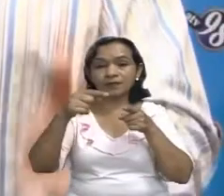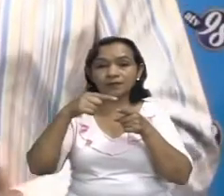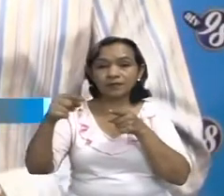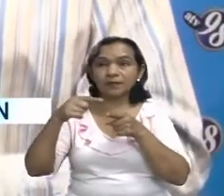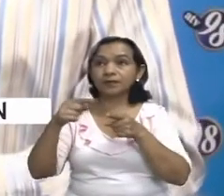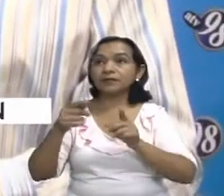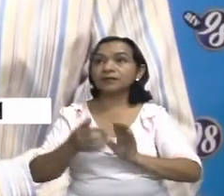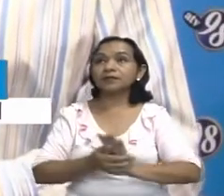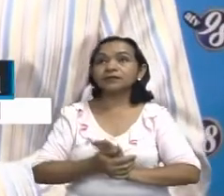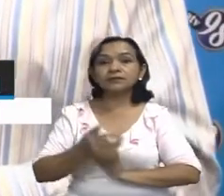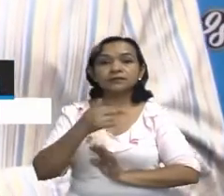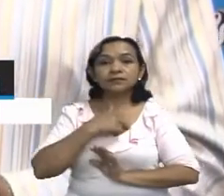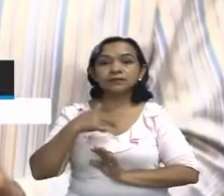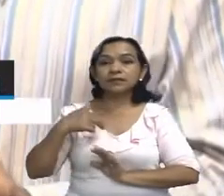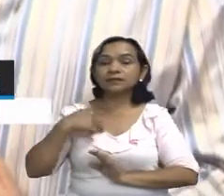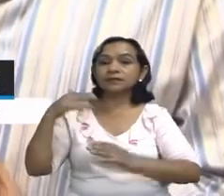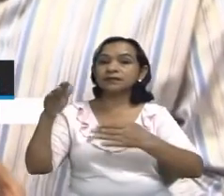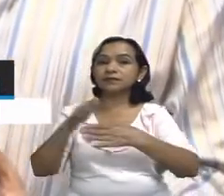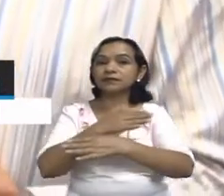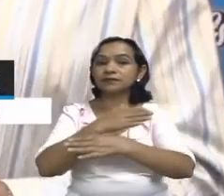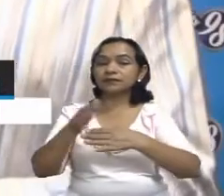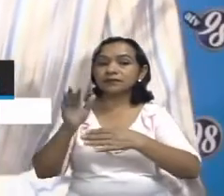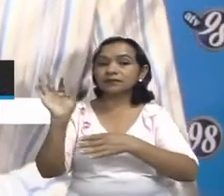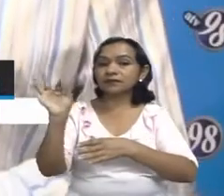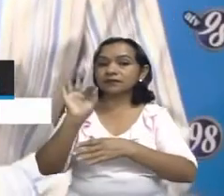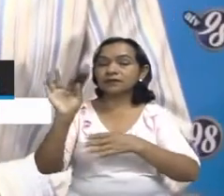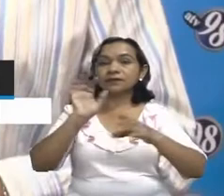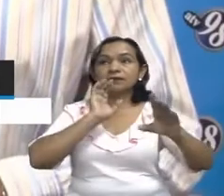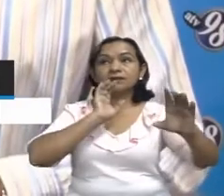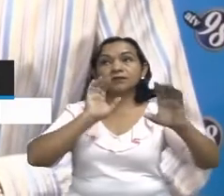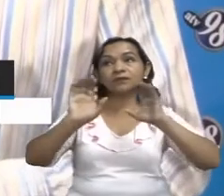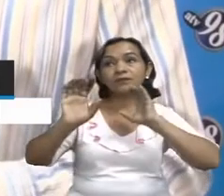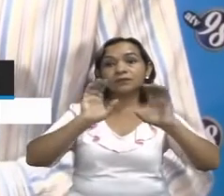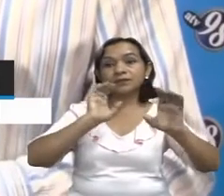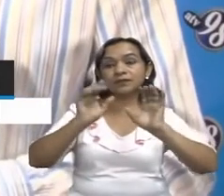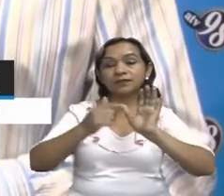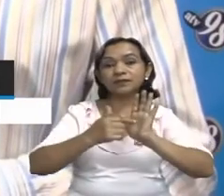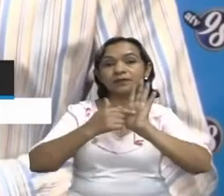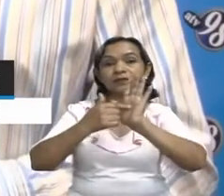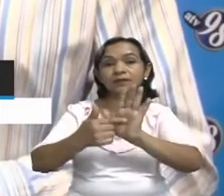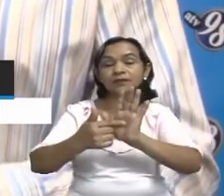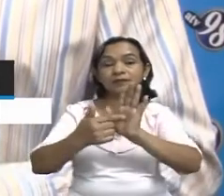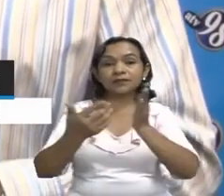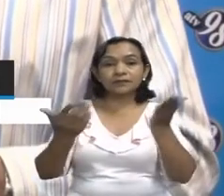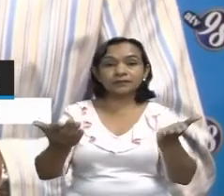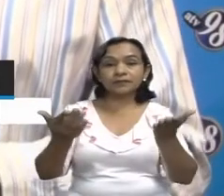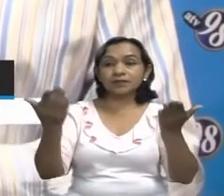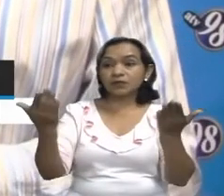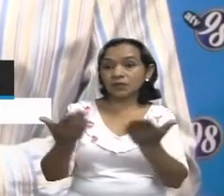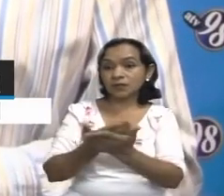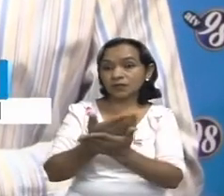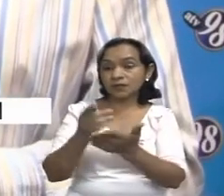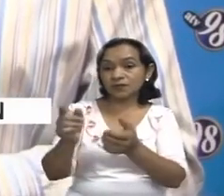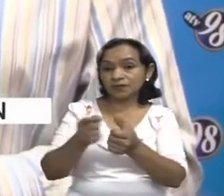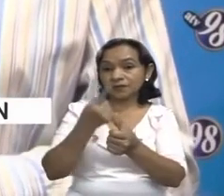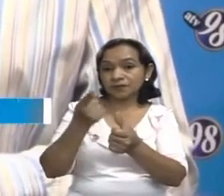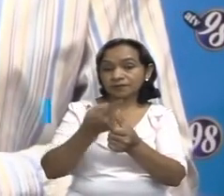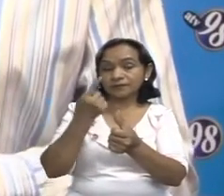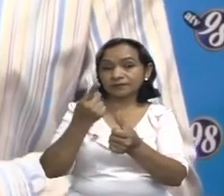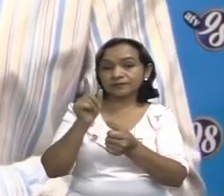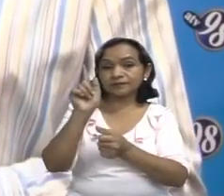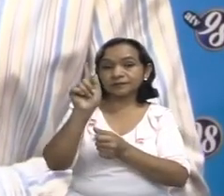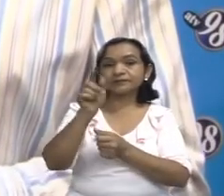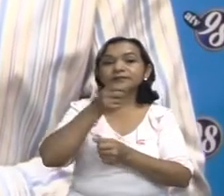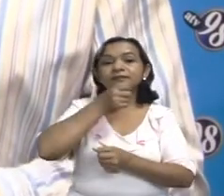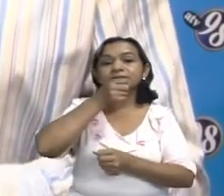Se crean distintos formatos de comunicación. Por ejemplo, uno de los primeros fue el noticiero